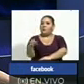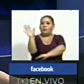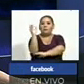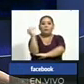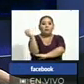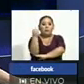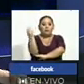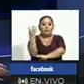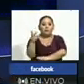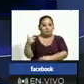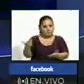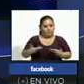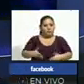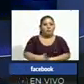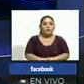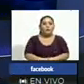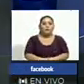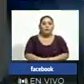-19. Adelante.